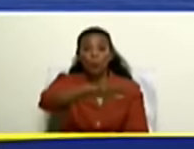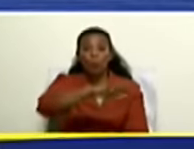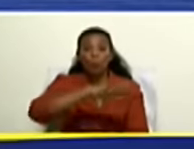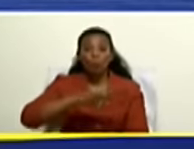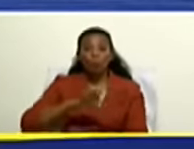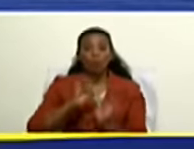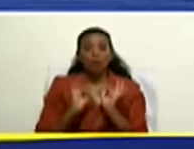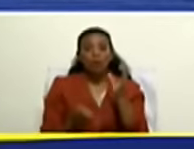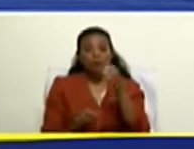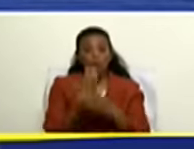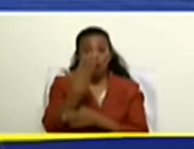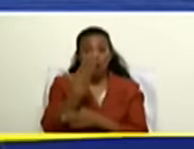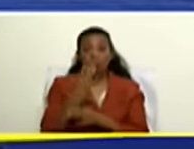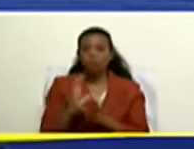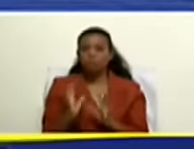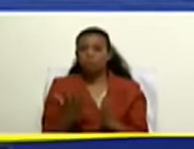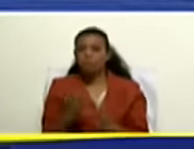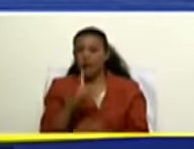las que fueron fundadas hace